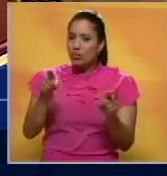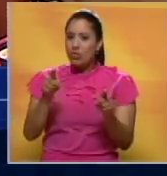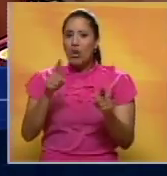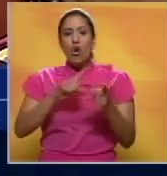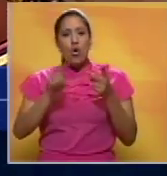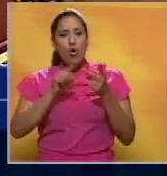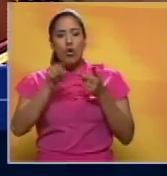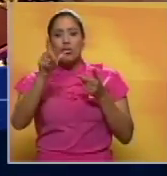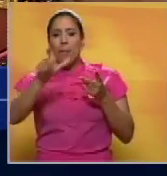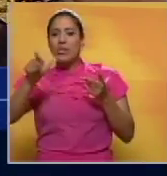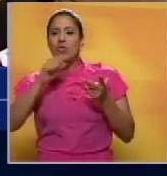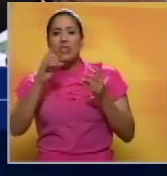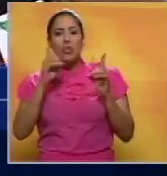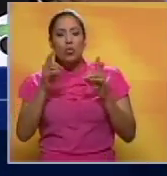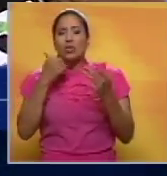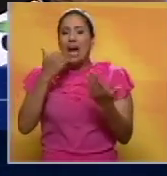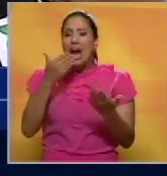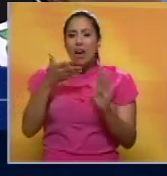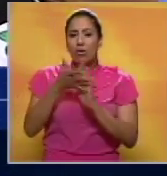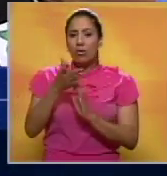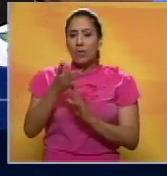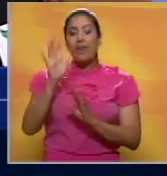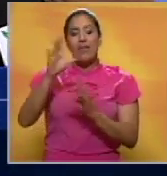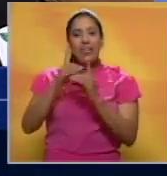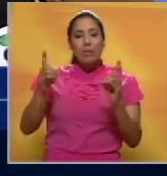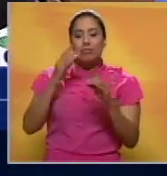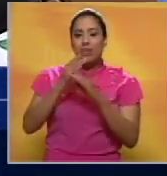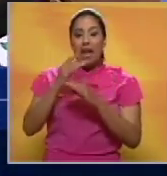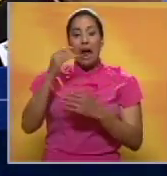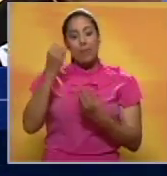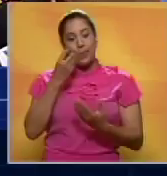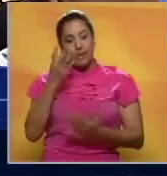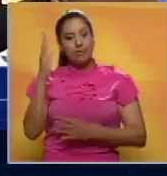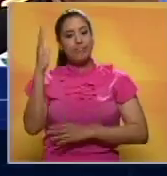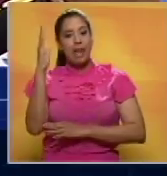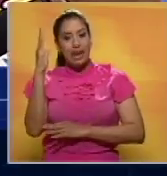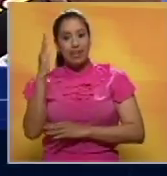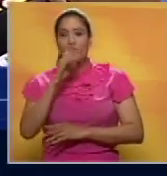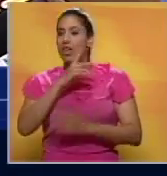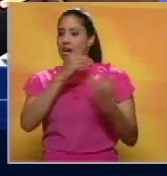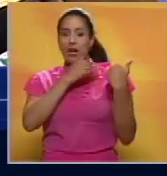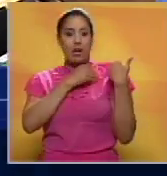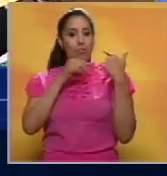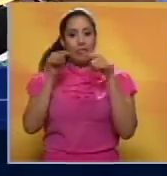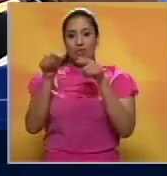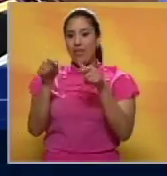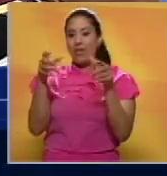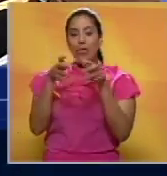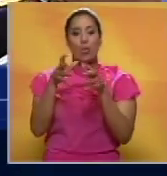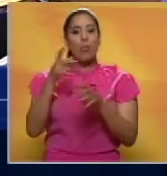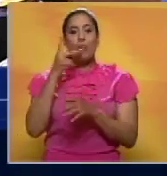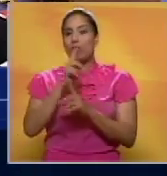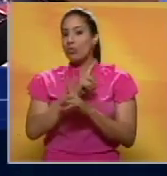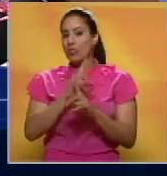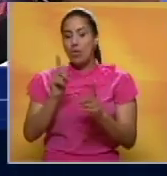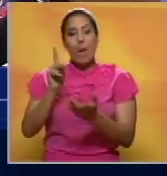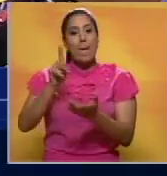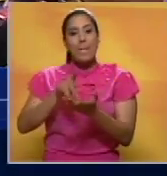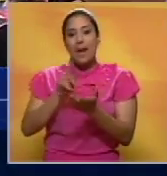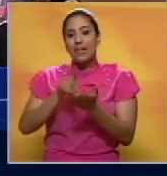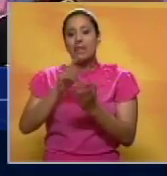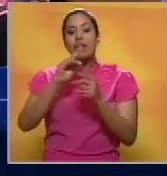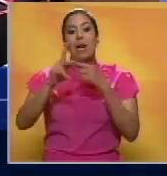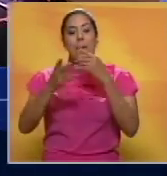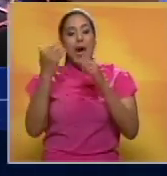Cuando se agregue el artículo de la Constitución, ¿esa será votada también? Bueno, a la Iglesia no le corresponde, no es un partido político participar